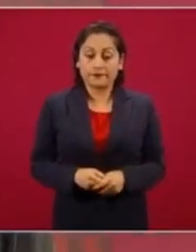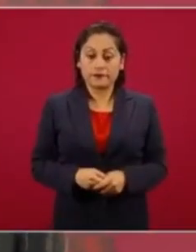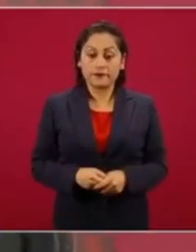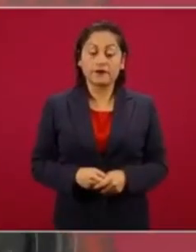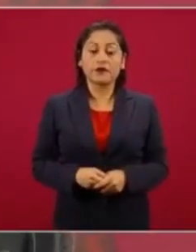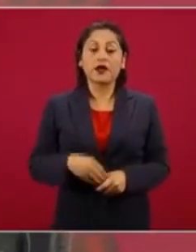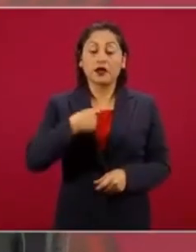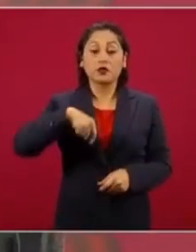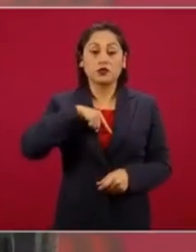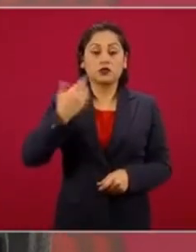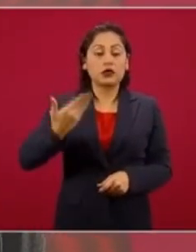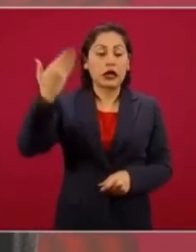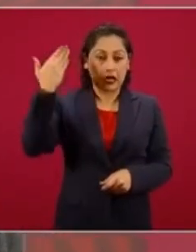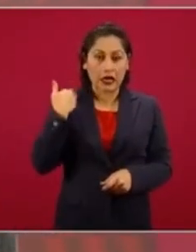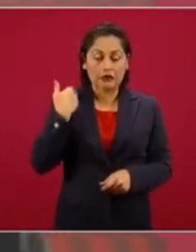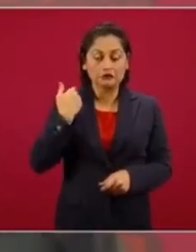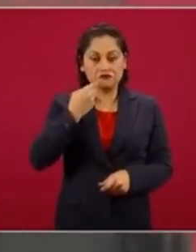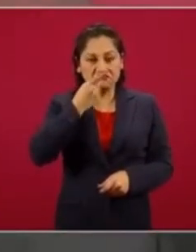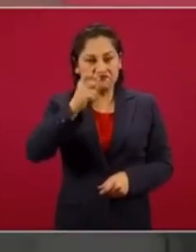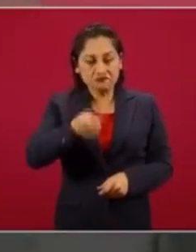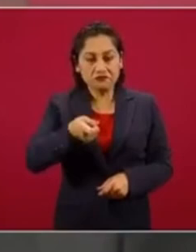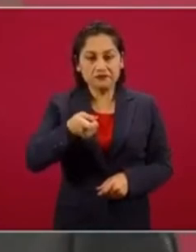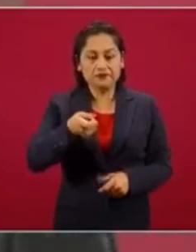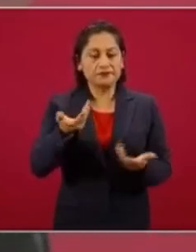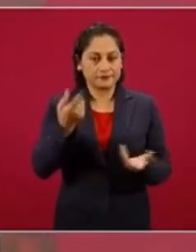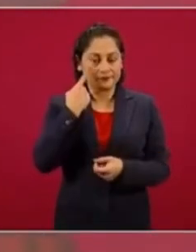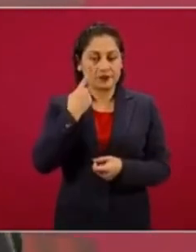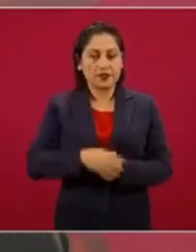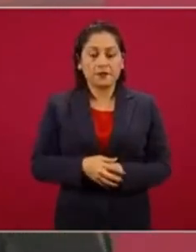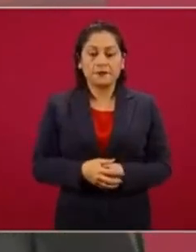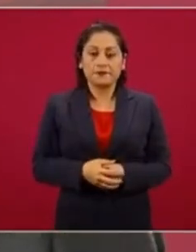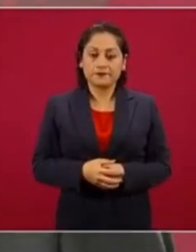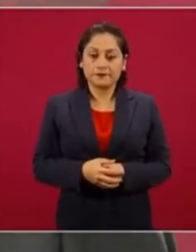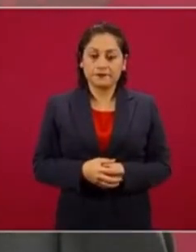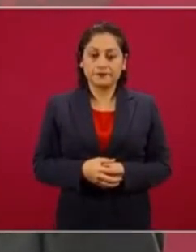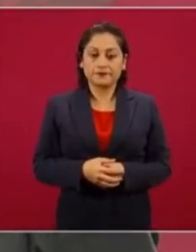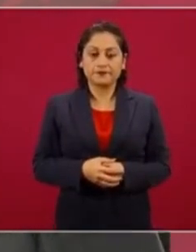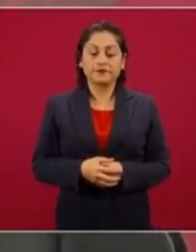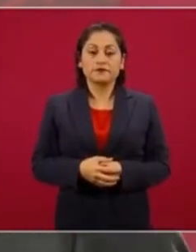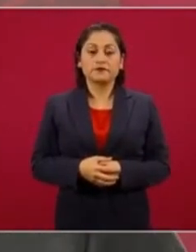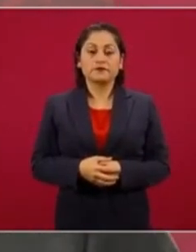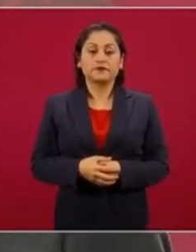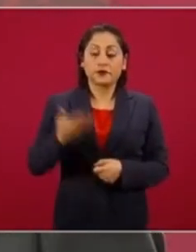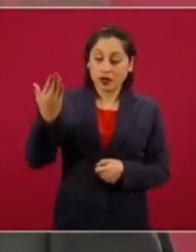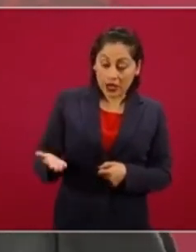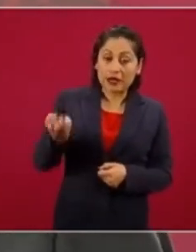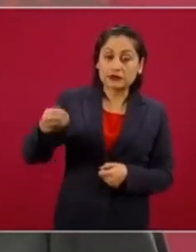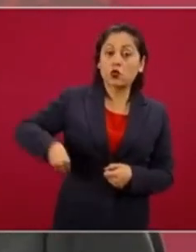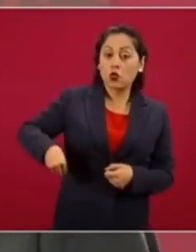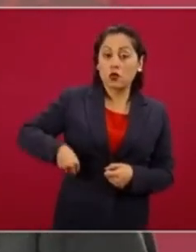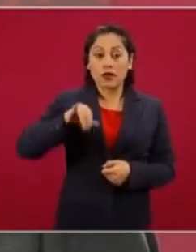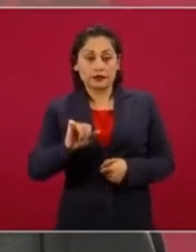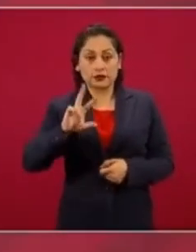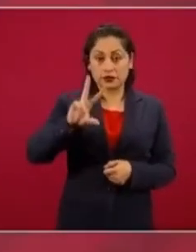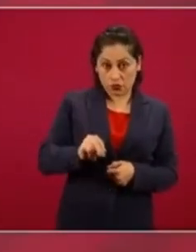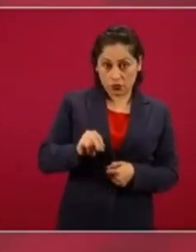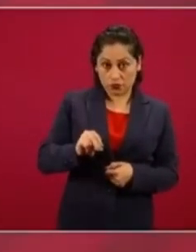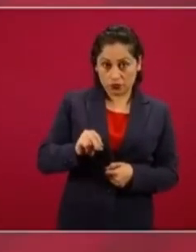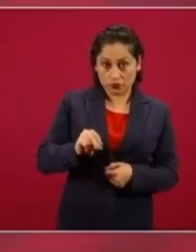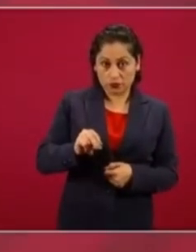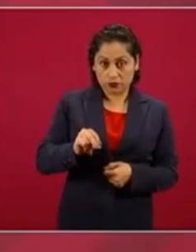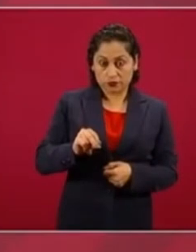dijimos desde el principio que independientemente si es responsable o no el general